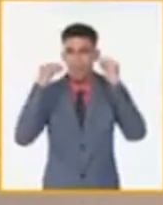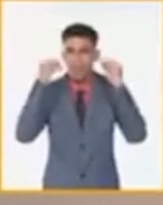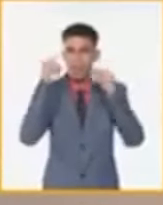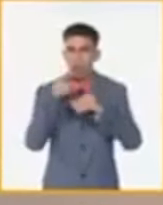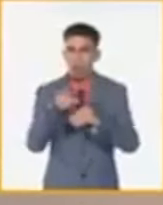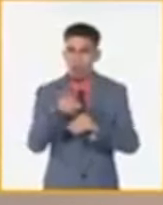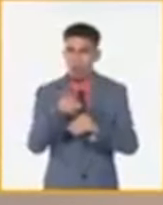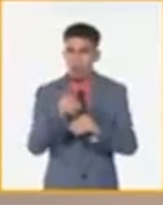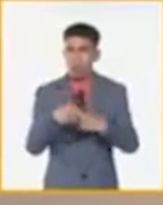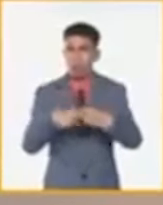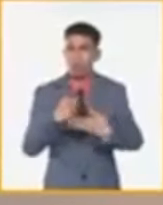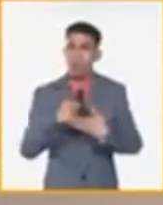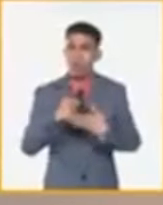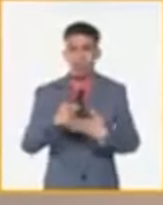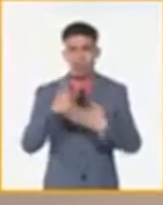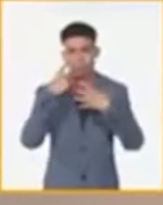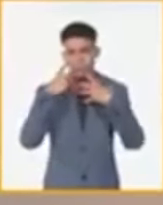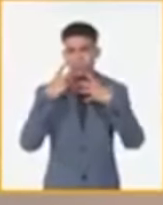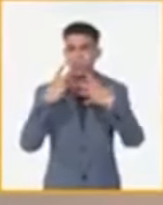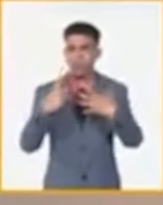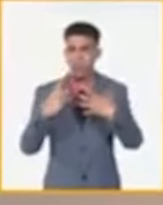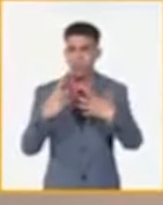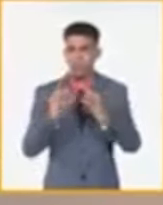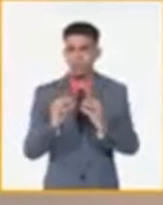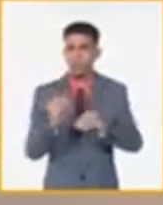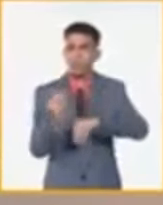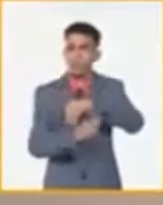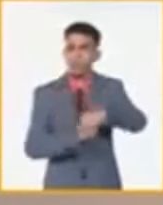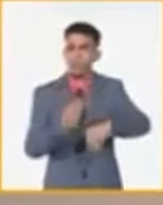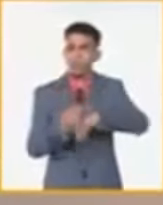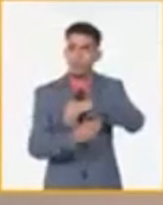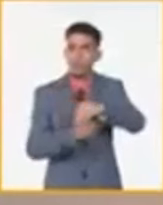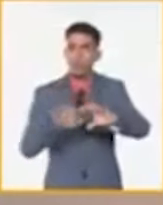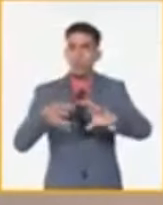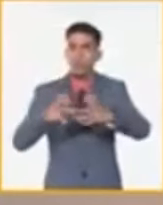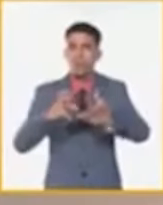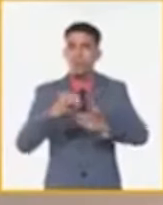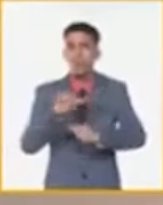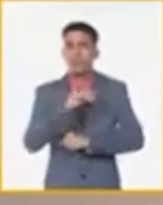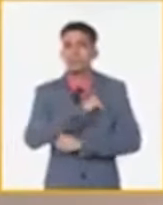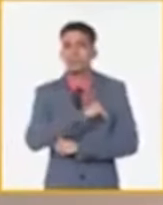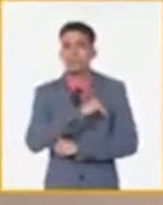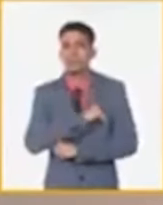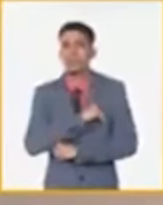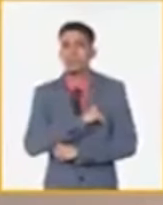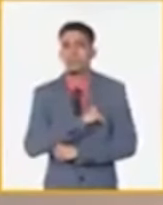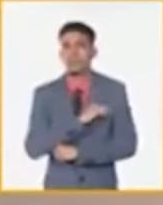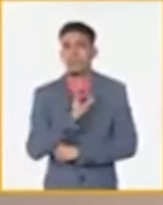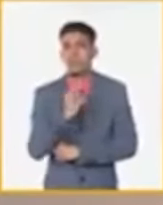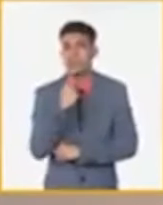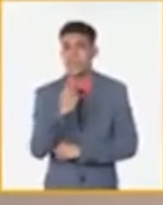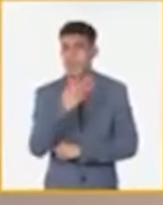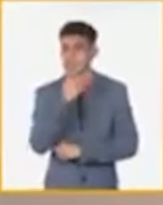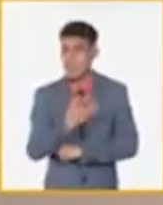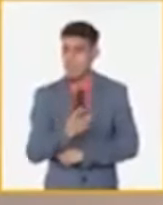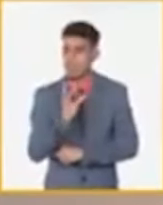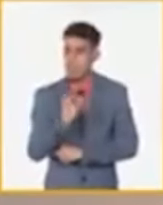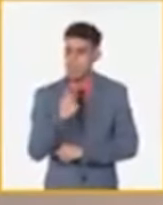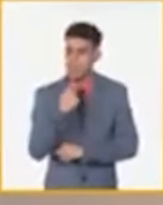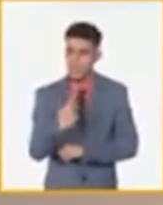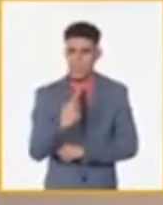cont exin a cambiar un sentimiento como decía el Comandante